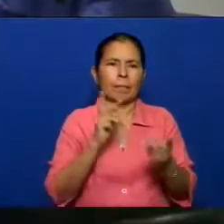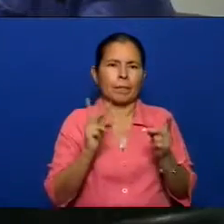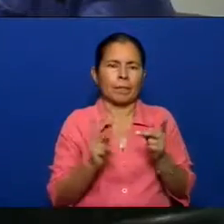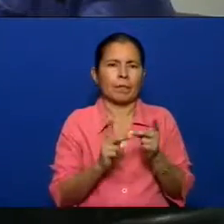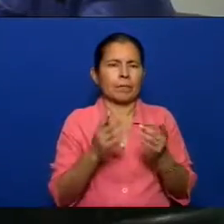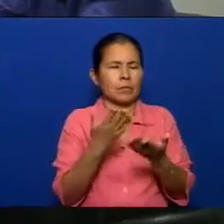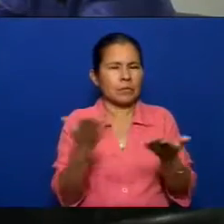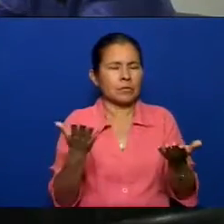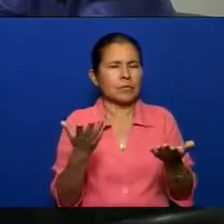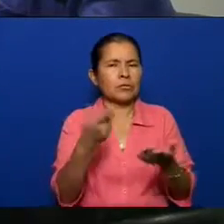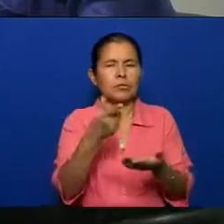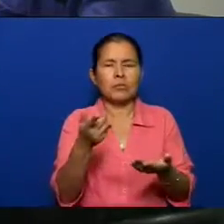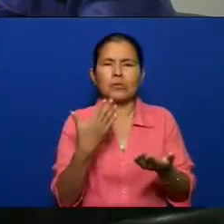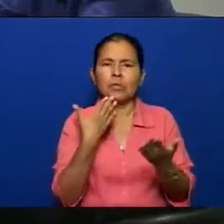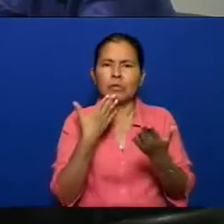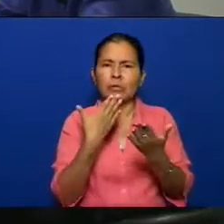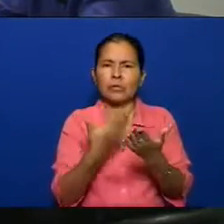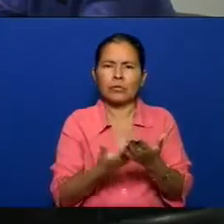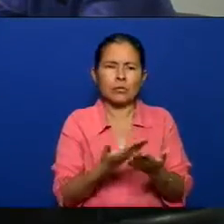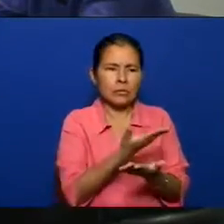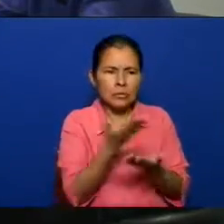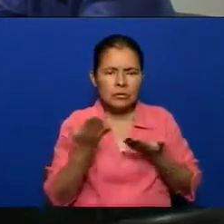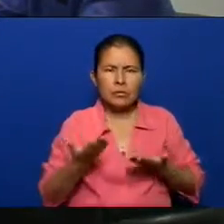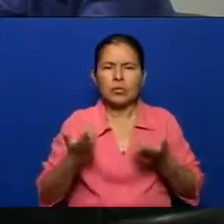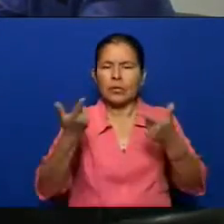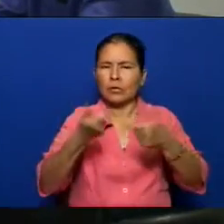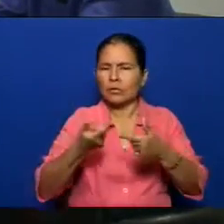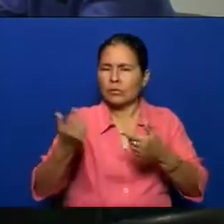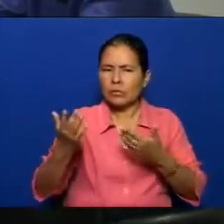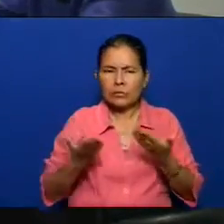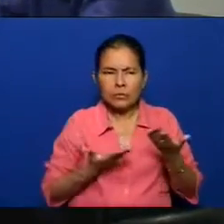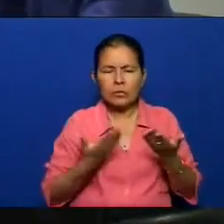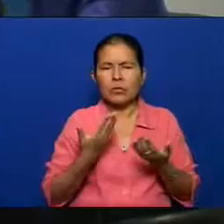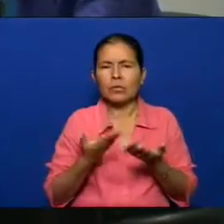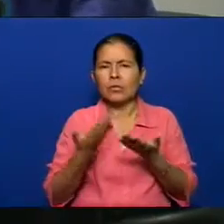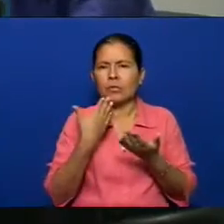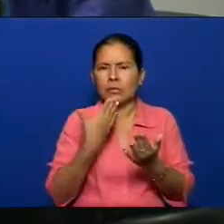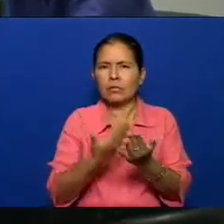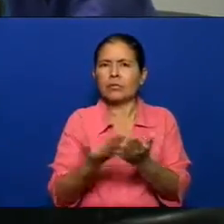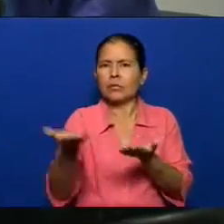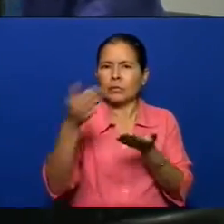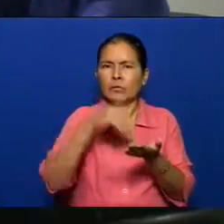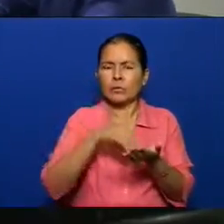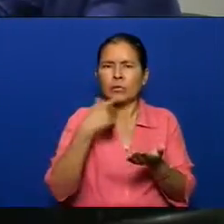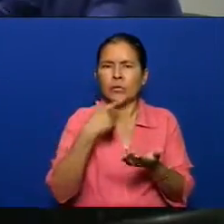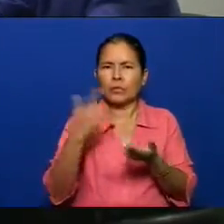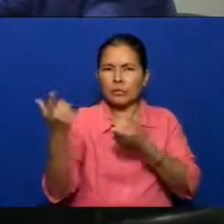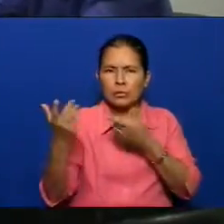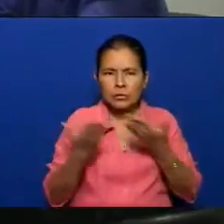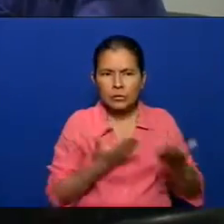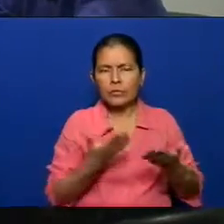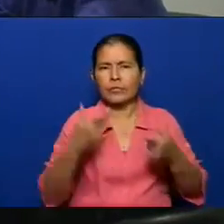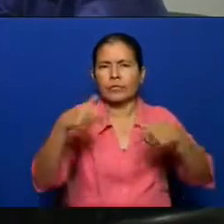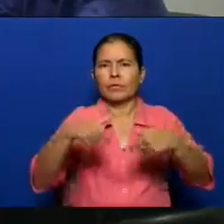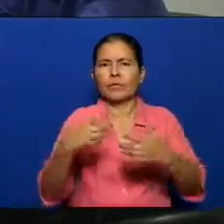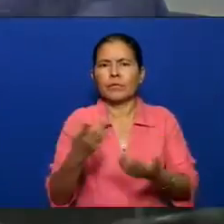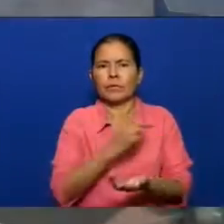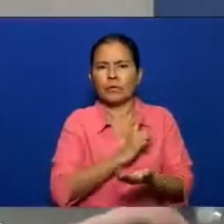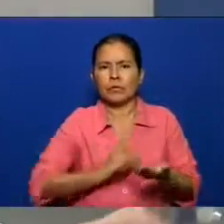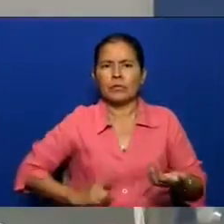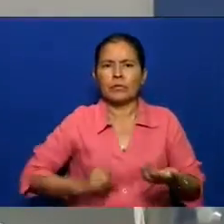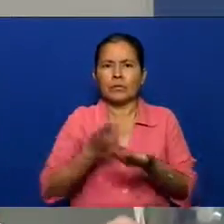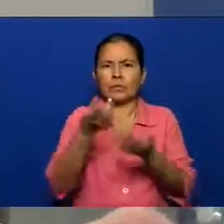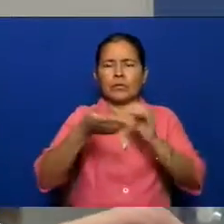Bueno, nosotros nos resta agradecer su participación. Muchas gracias. Gracias, Susana, de nuevo. Muy gentil. Gracias por participar, diputado. Y a ustedes,